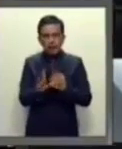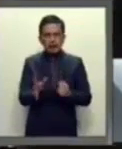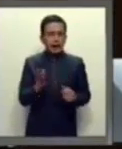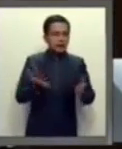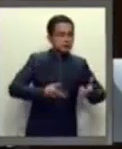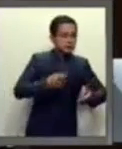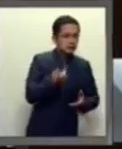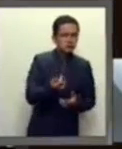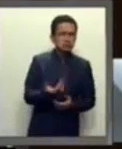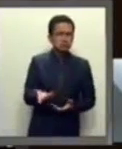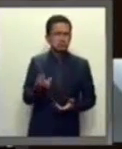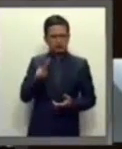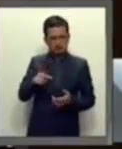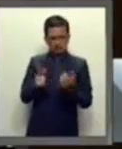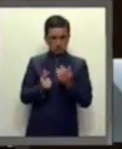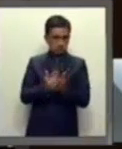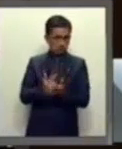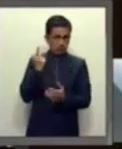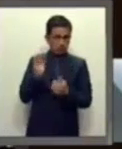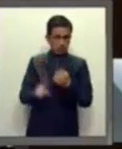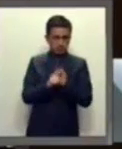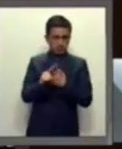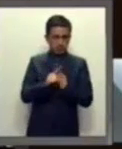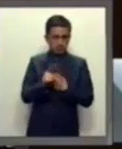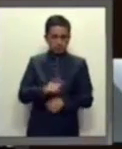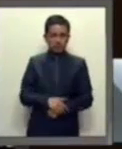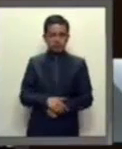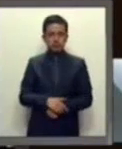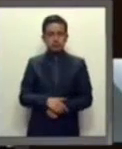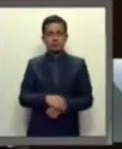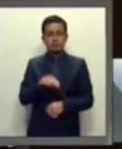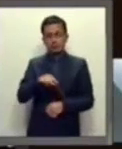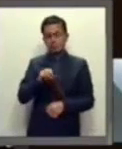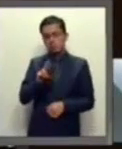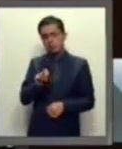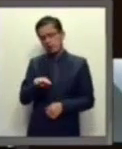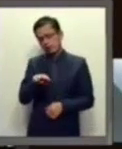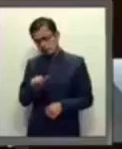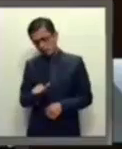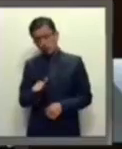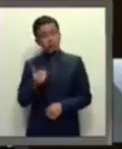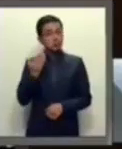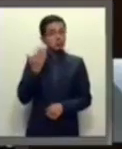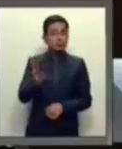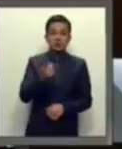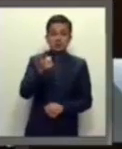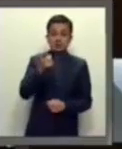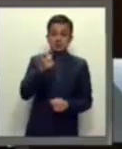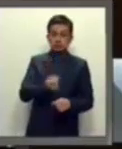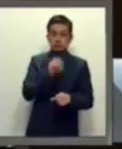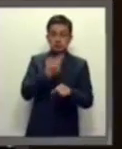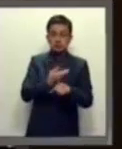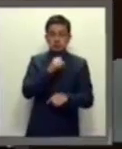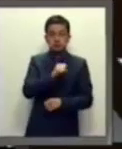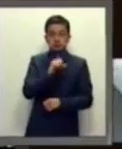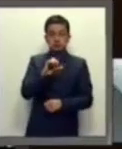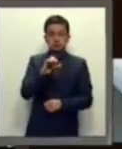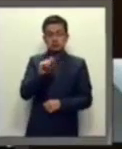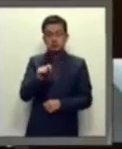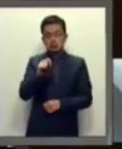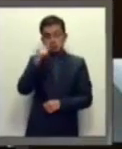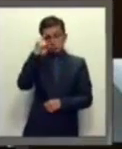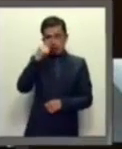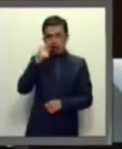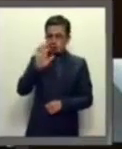que ha llegado esta situación. Morena solicita a la Secretaría de Comunicaciones y Transportes a ser